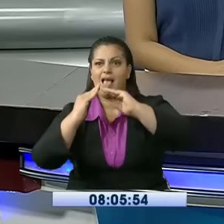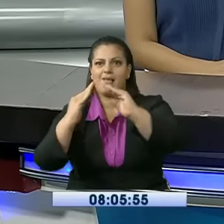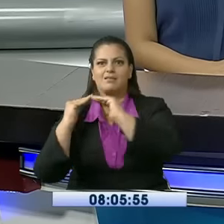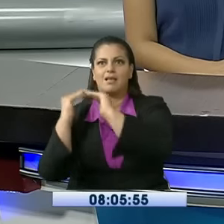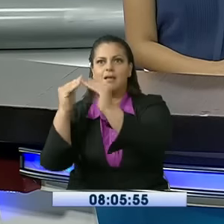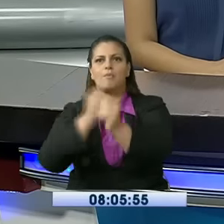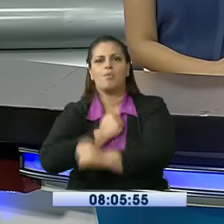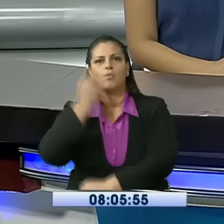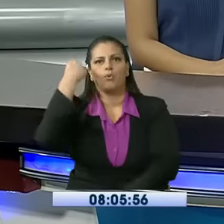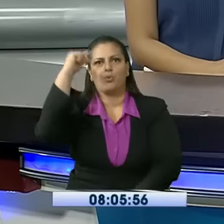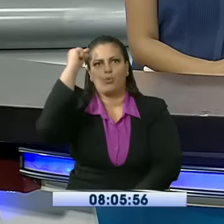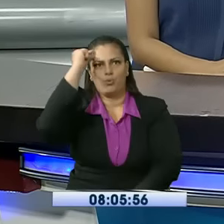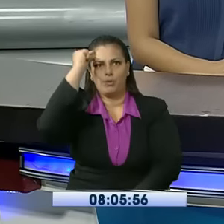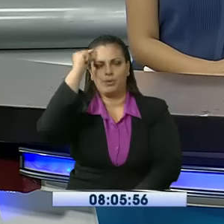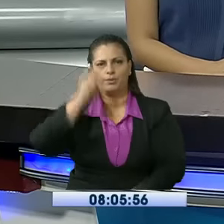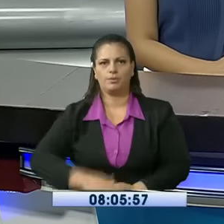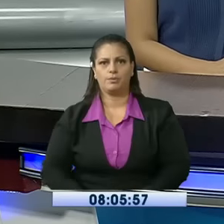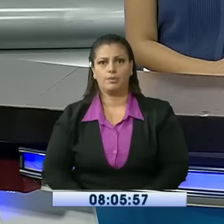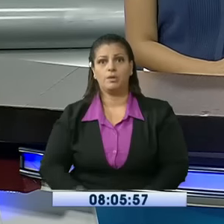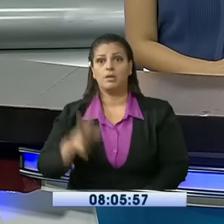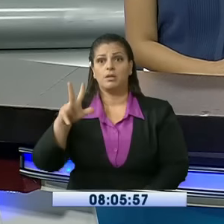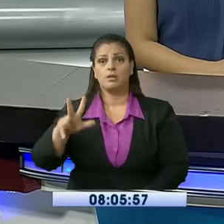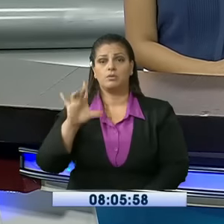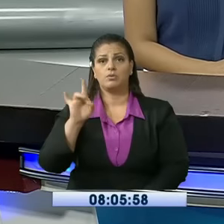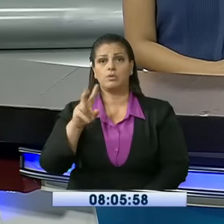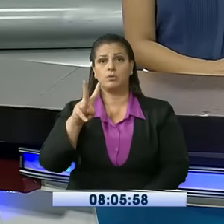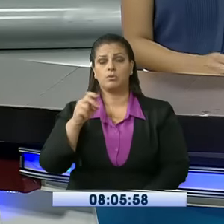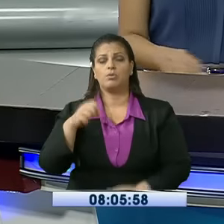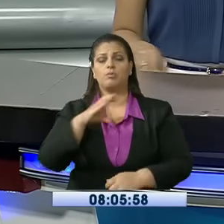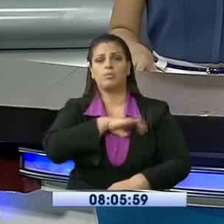con el respaldo de 382 policías.